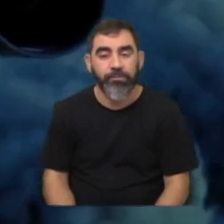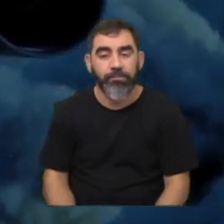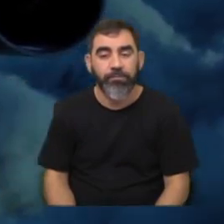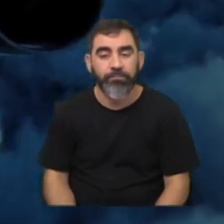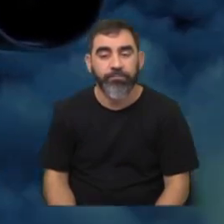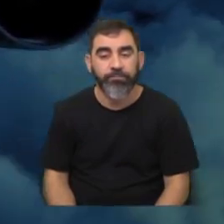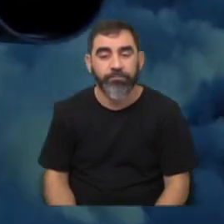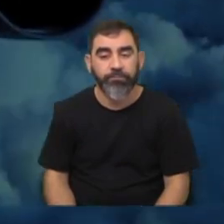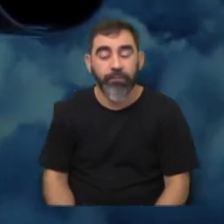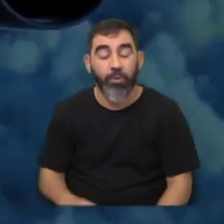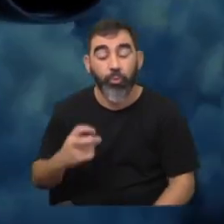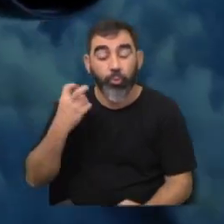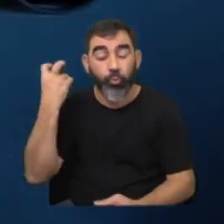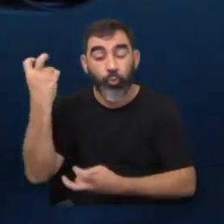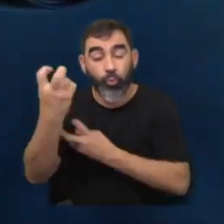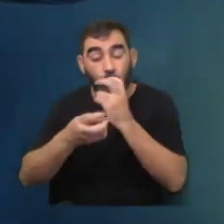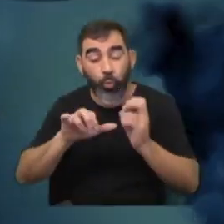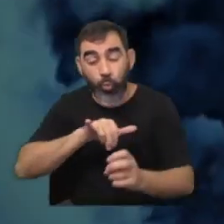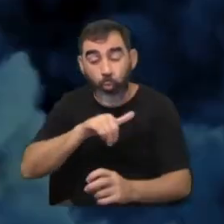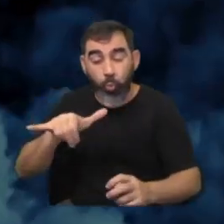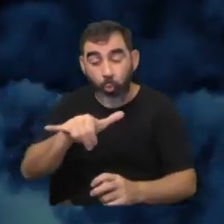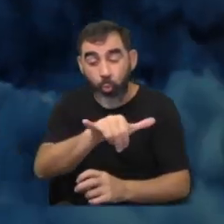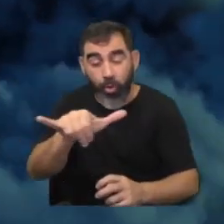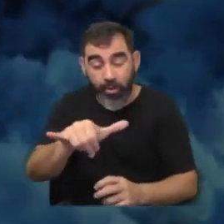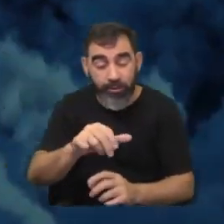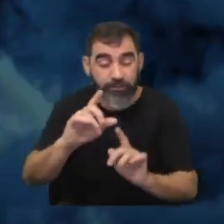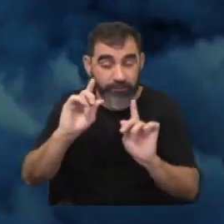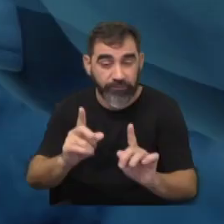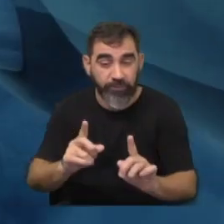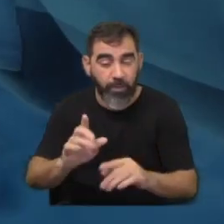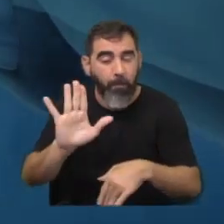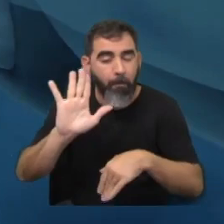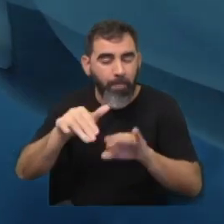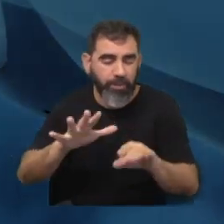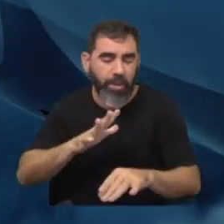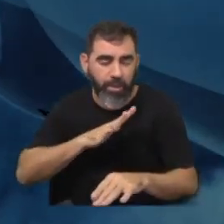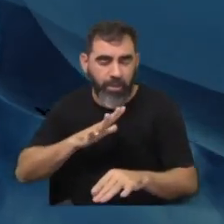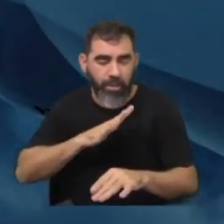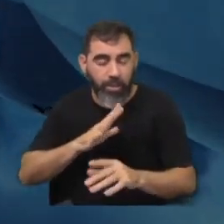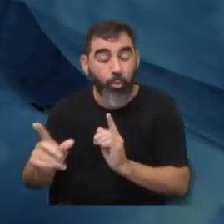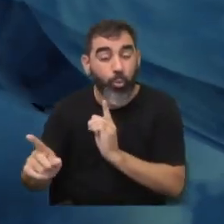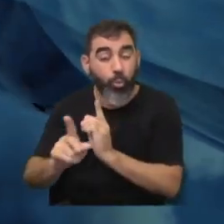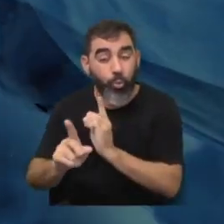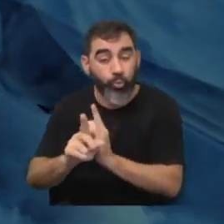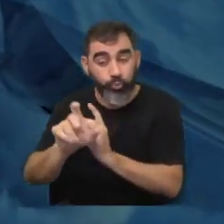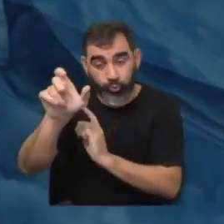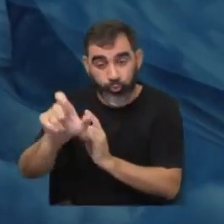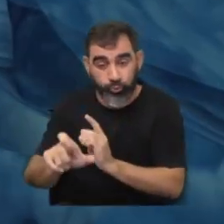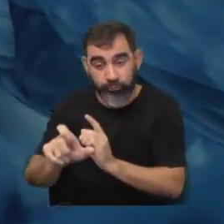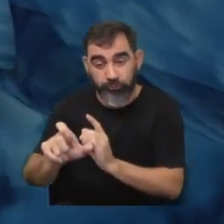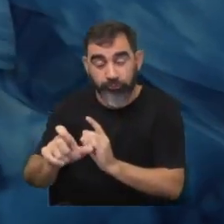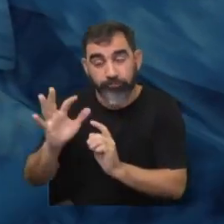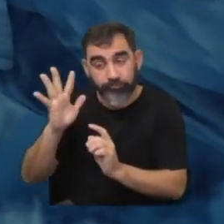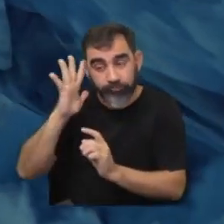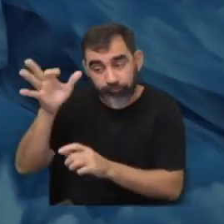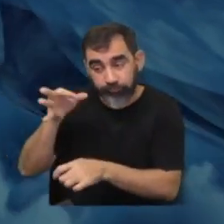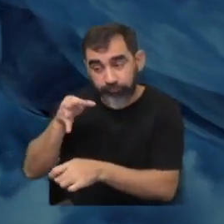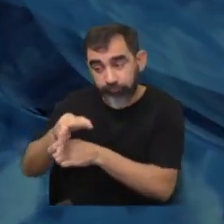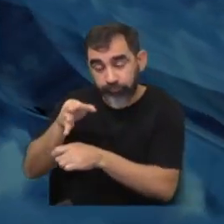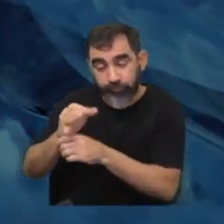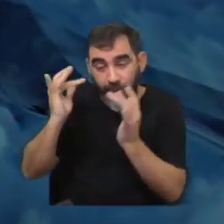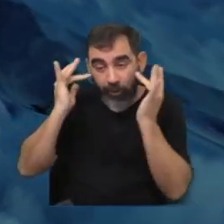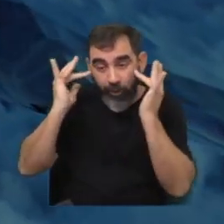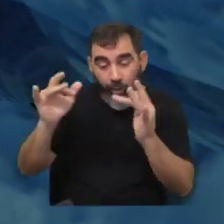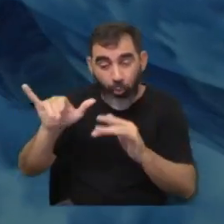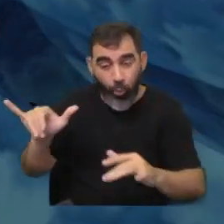Y en las turbulencias, que es algo de lo que más aparece en las consultas, luego de hacer la psicoeducación del vuelo, que